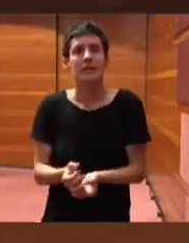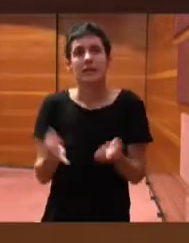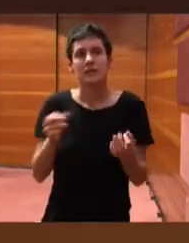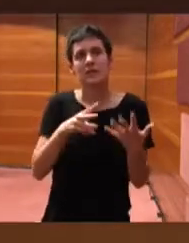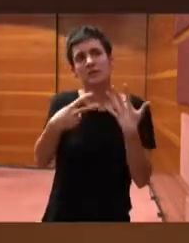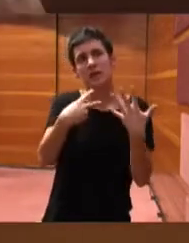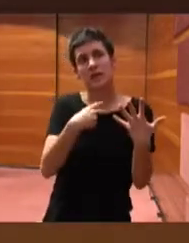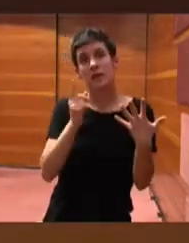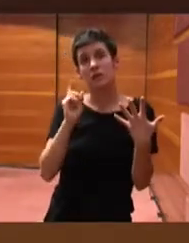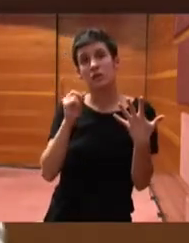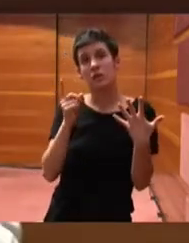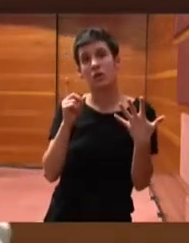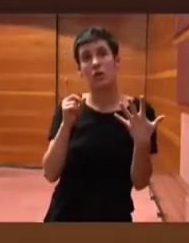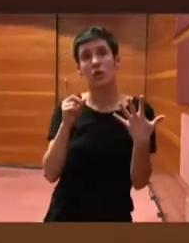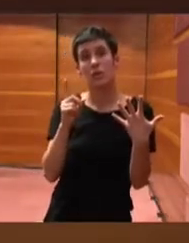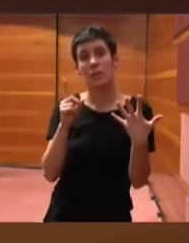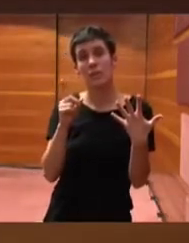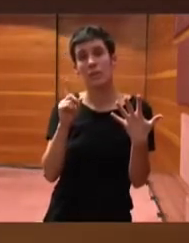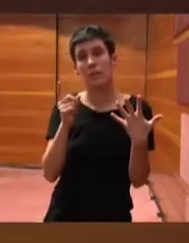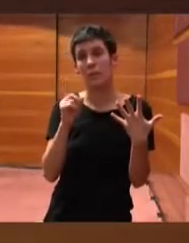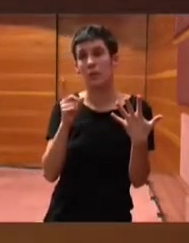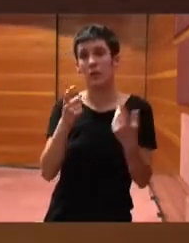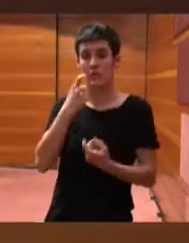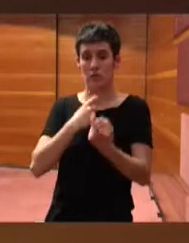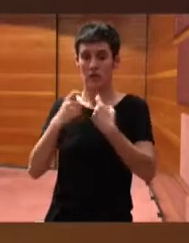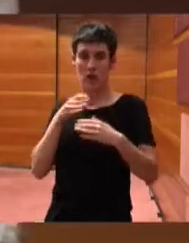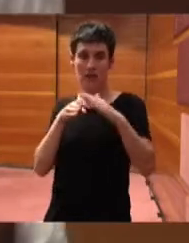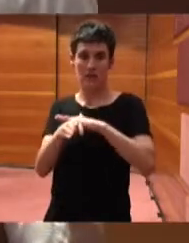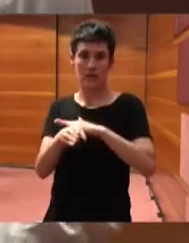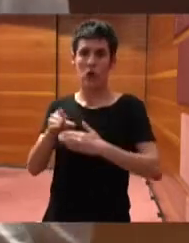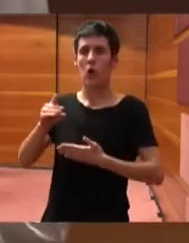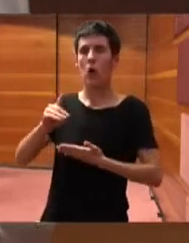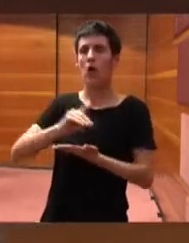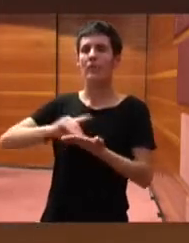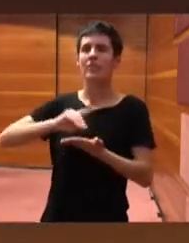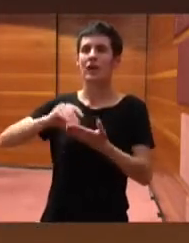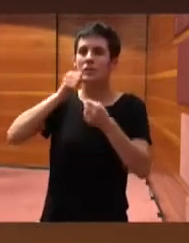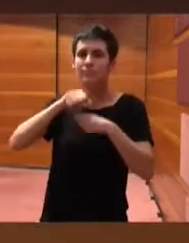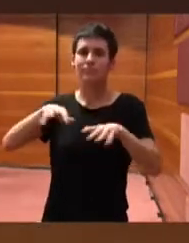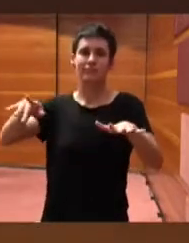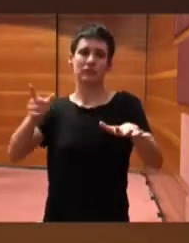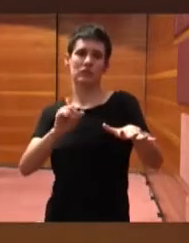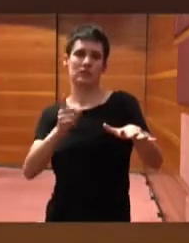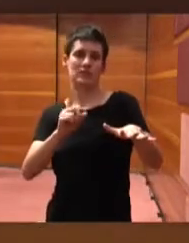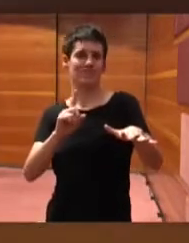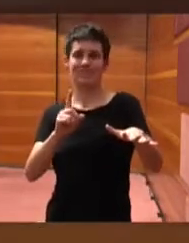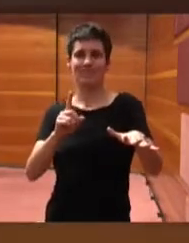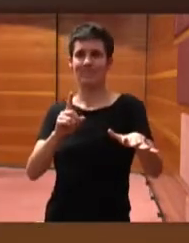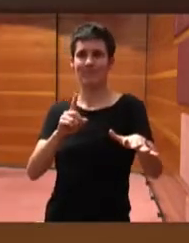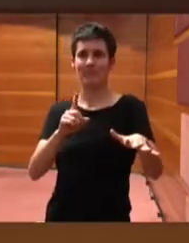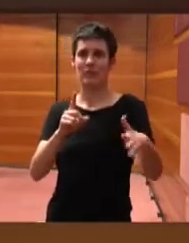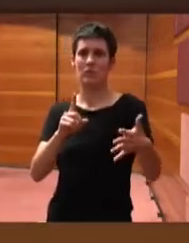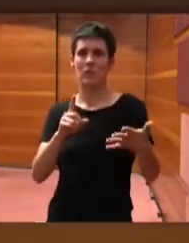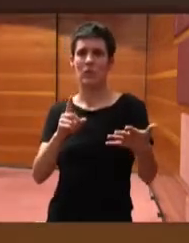transparencia no es solamente dar acceso a la información y abrir datos. Y de hecho vamos a explicar, ¿qué es esto de dar